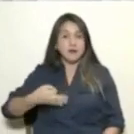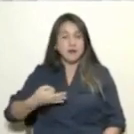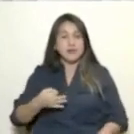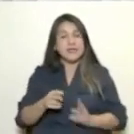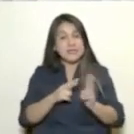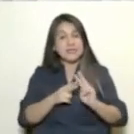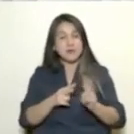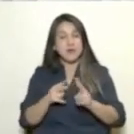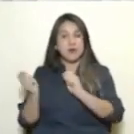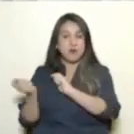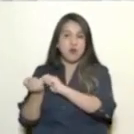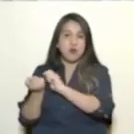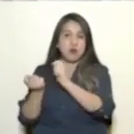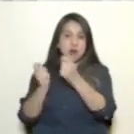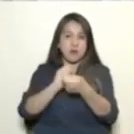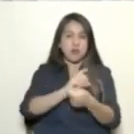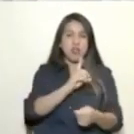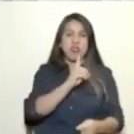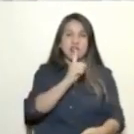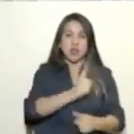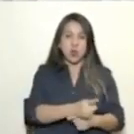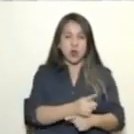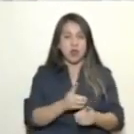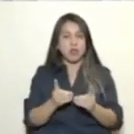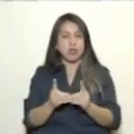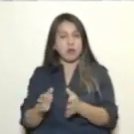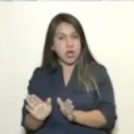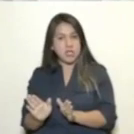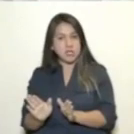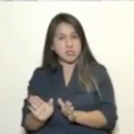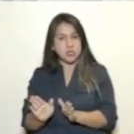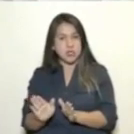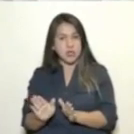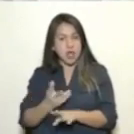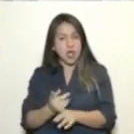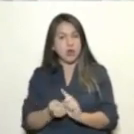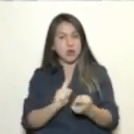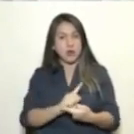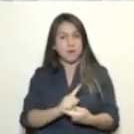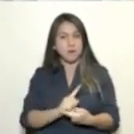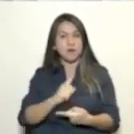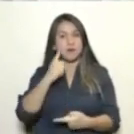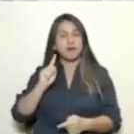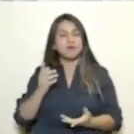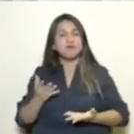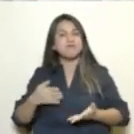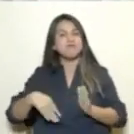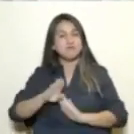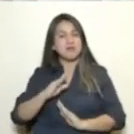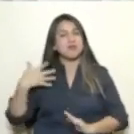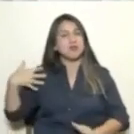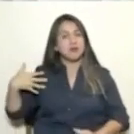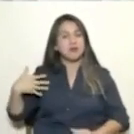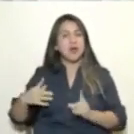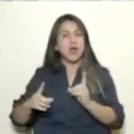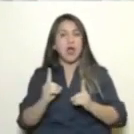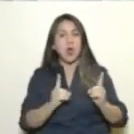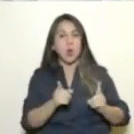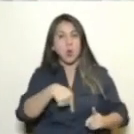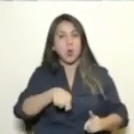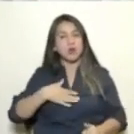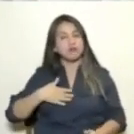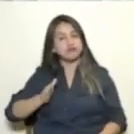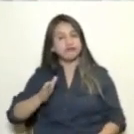efectivamente hicimos una transición de dictadura a democracia, pero tal vez lo más importante es que algunos